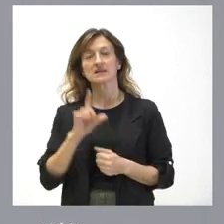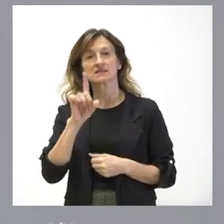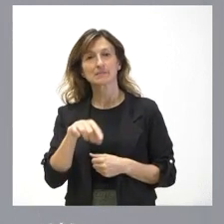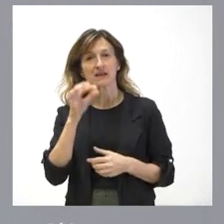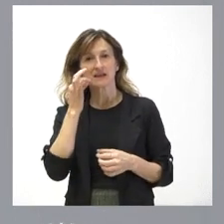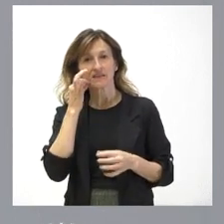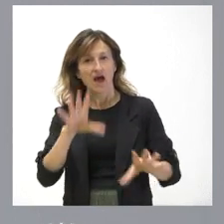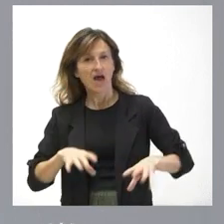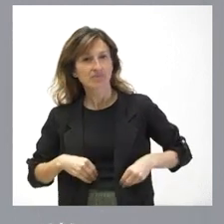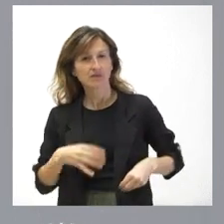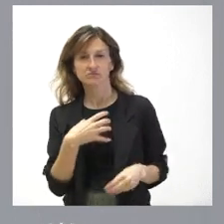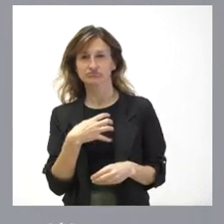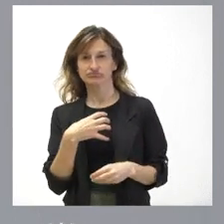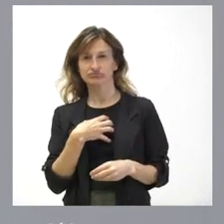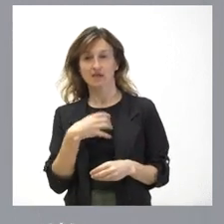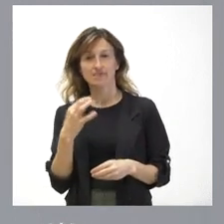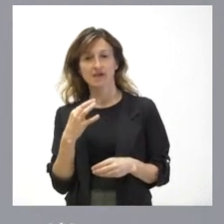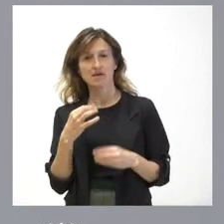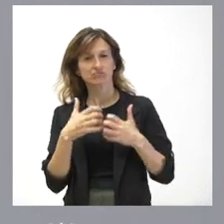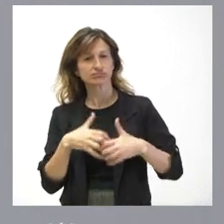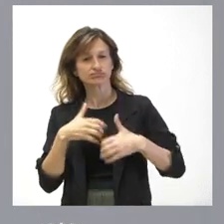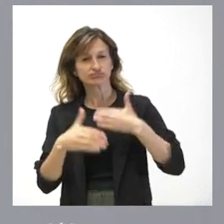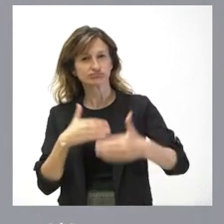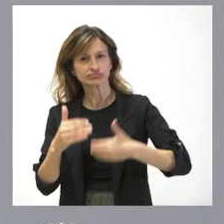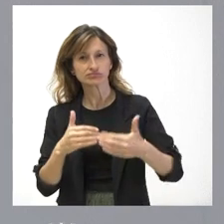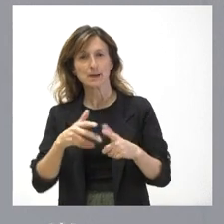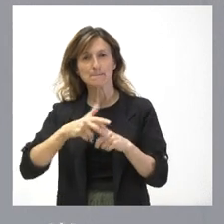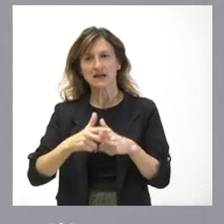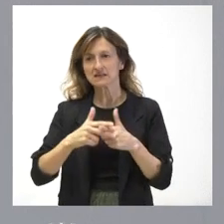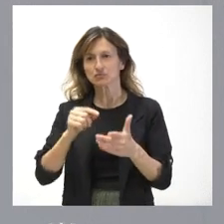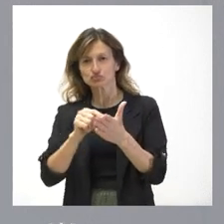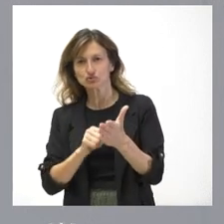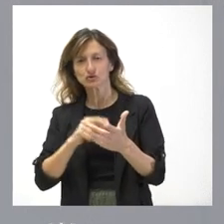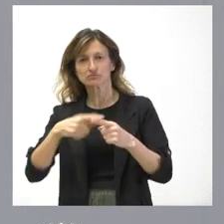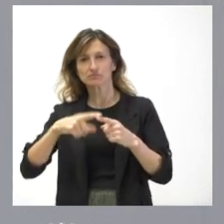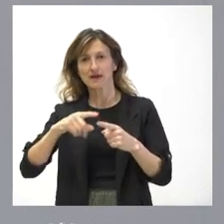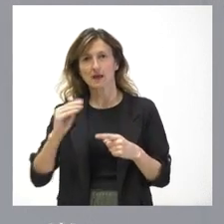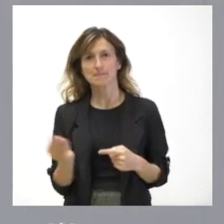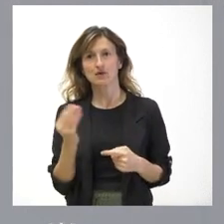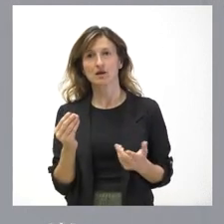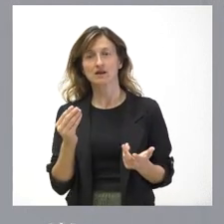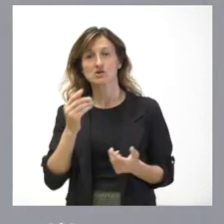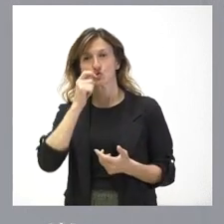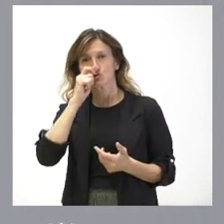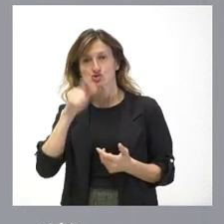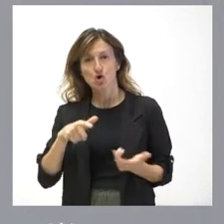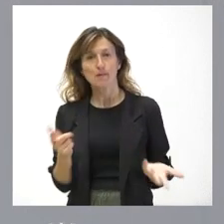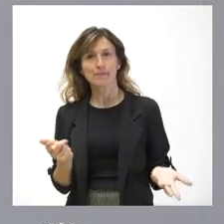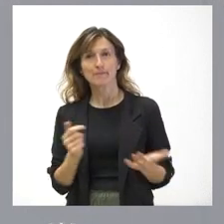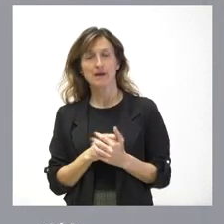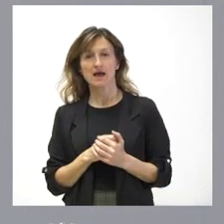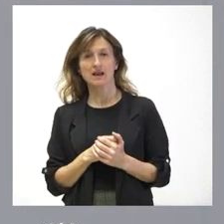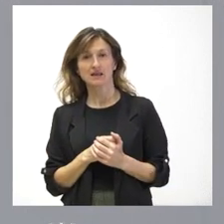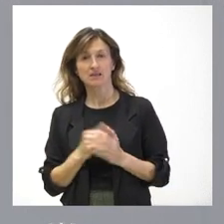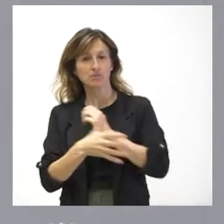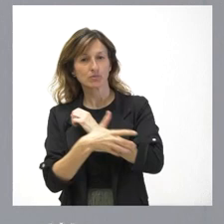inaceptable y y por tanto tenemos que poner en marcha todos los instrumentos y todos los mecanismos porque no nos vale con ser los cuartos con menos pobreza